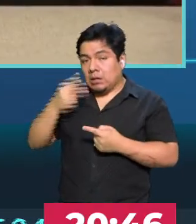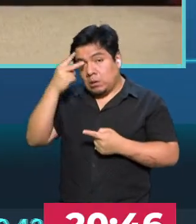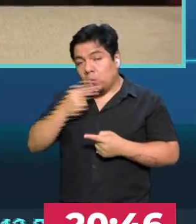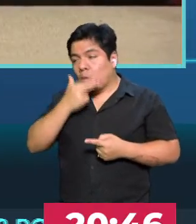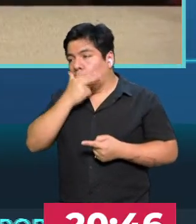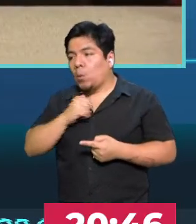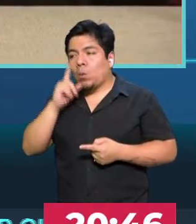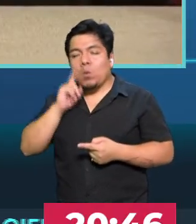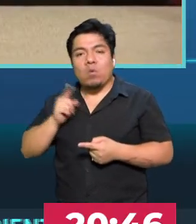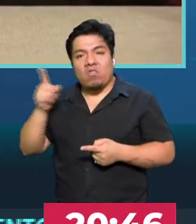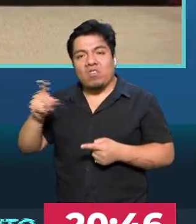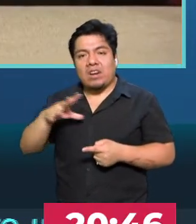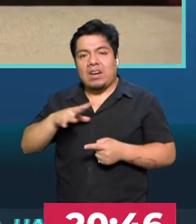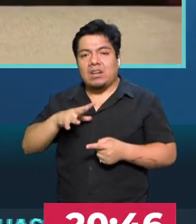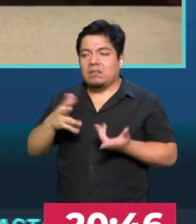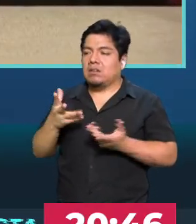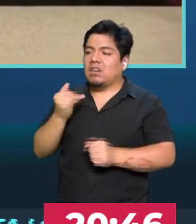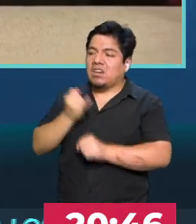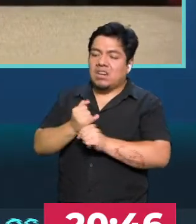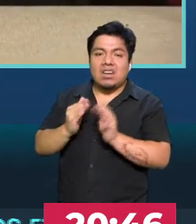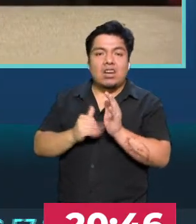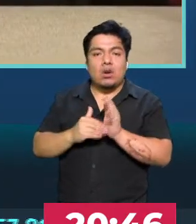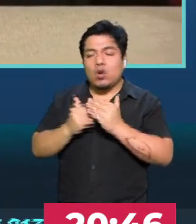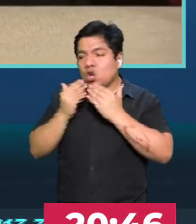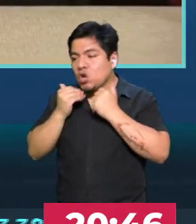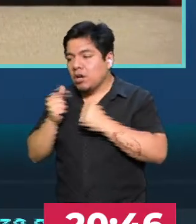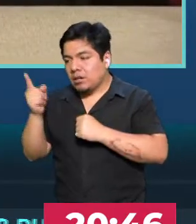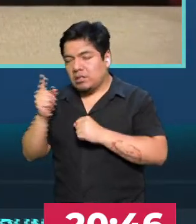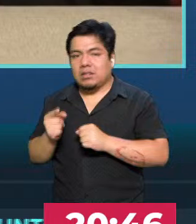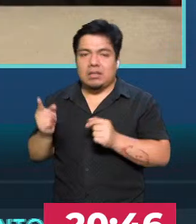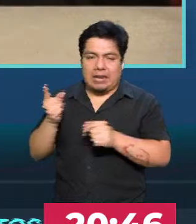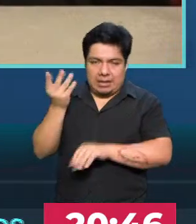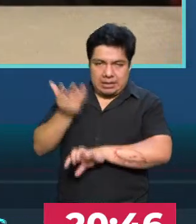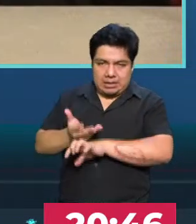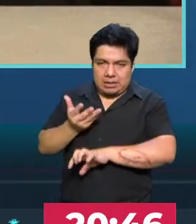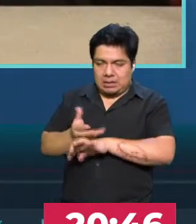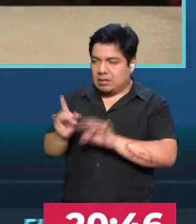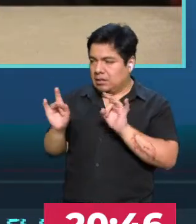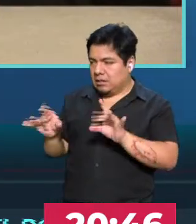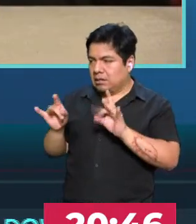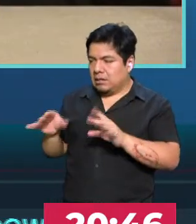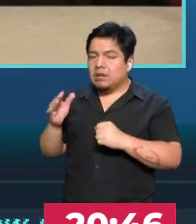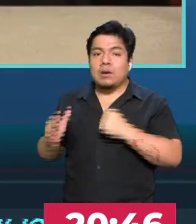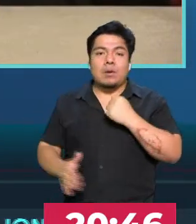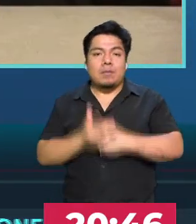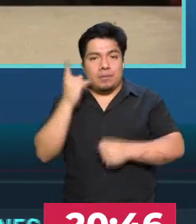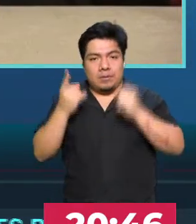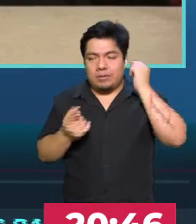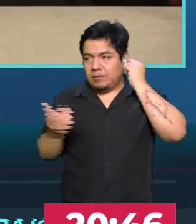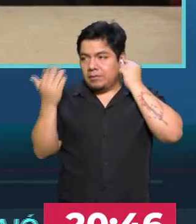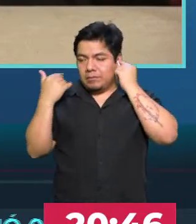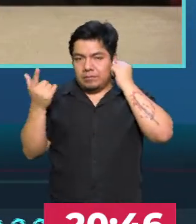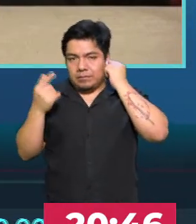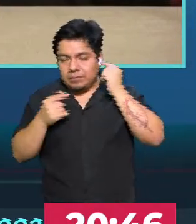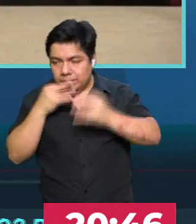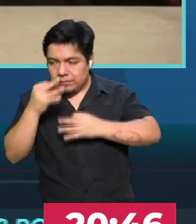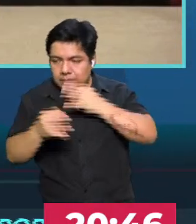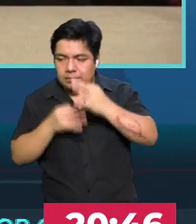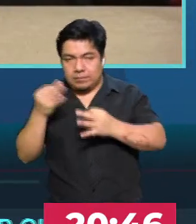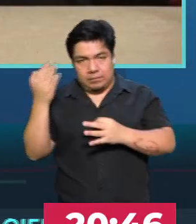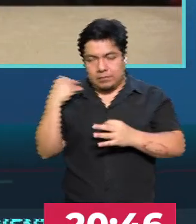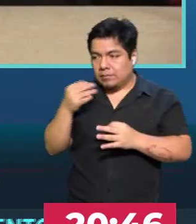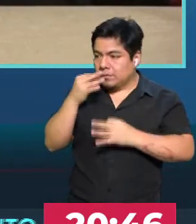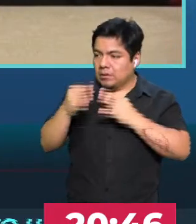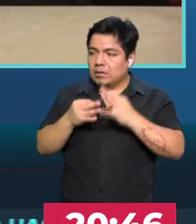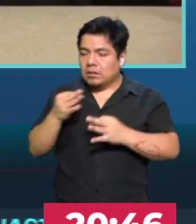que se encuentran de manera irregular en Estados Unidos, en Los Ángeles en este caso, porque evidentemente, ya lo decía en la nota que habías pasado antes,